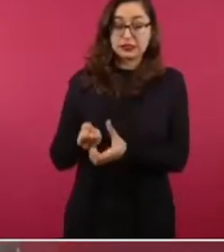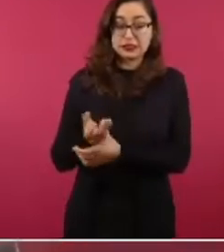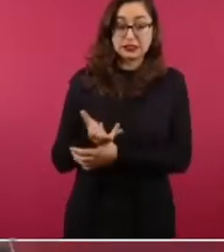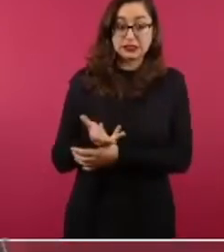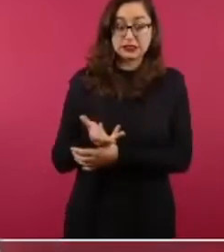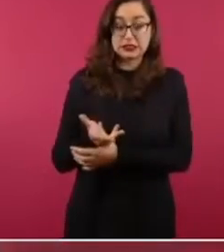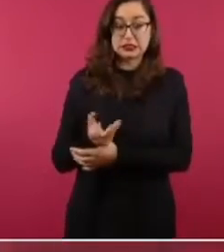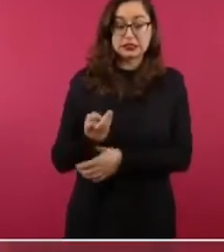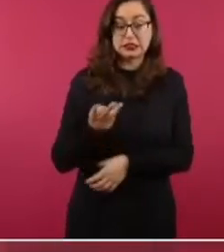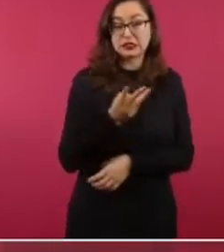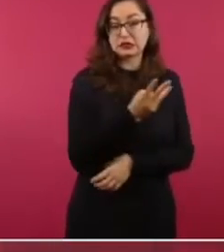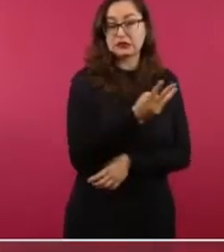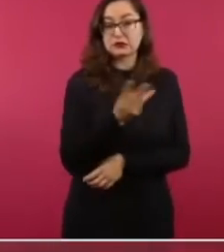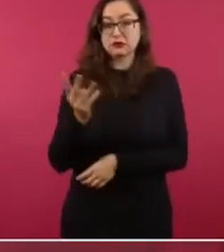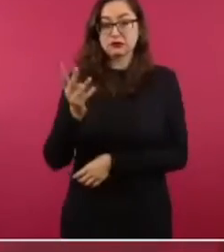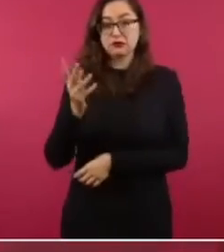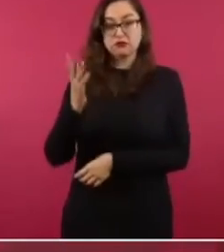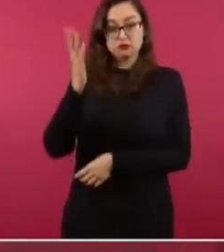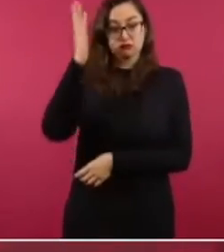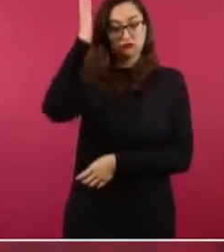los dirigentes zapatistas